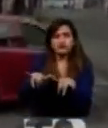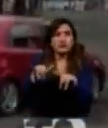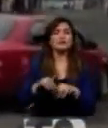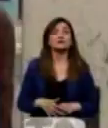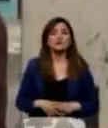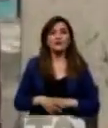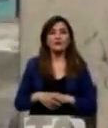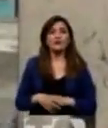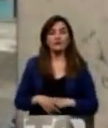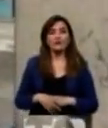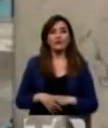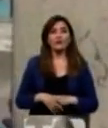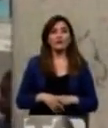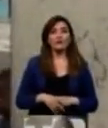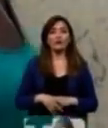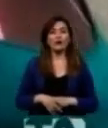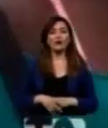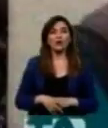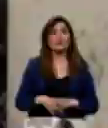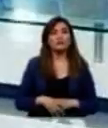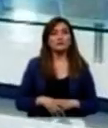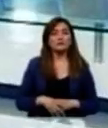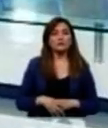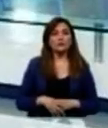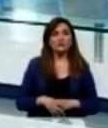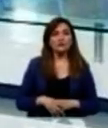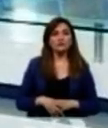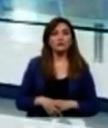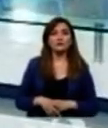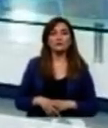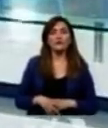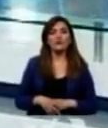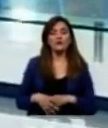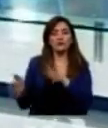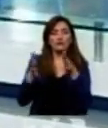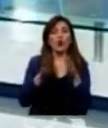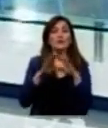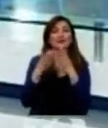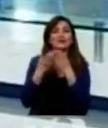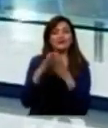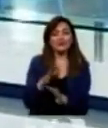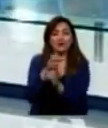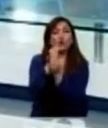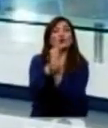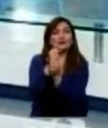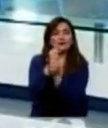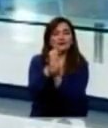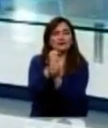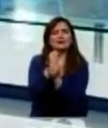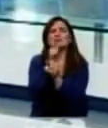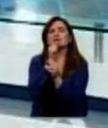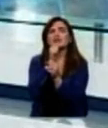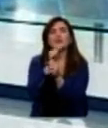norte de Esmeraldas, Carlos Chamorro, 24 horas. El Comité de Seguridad Externa, conformado